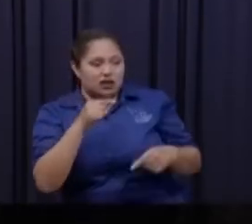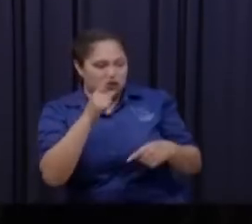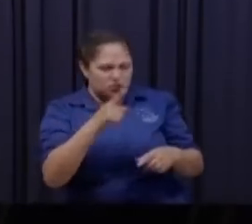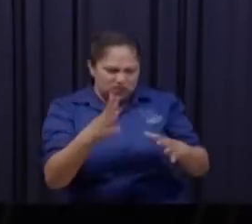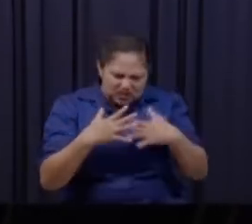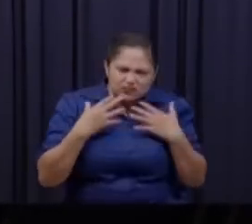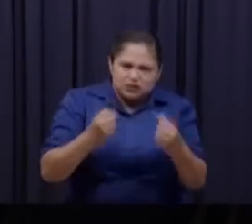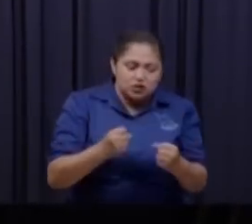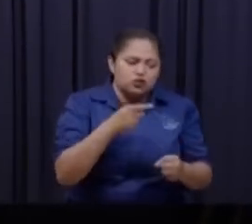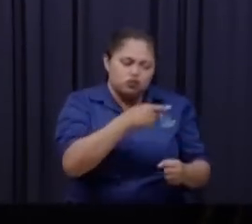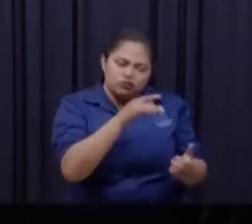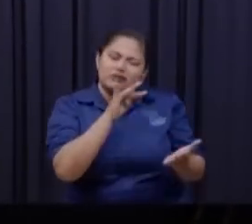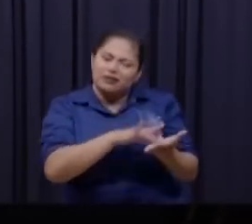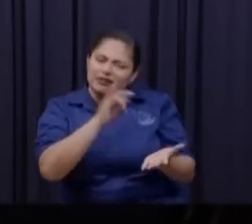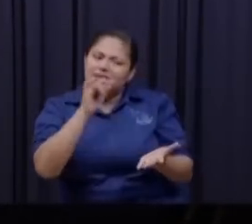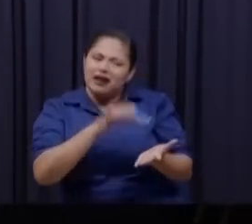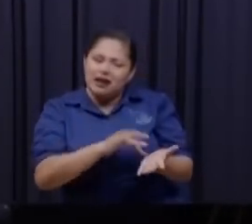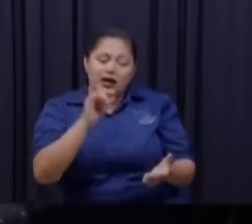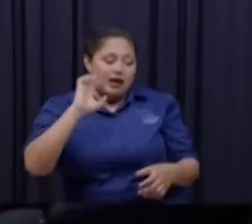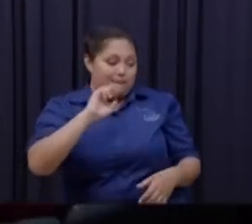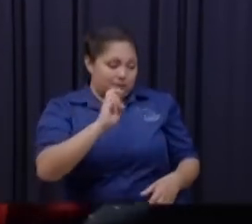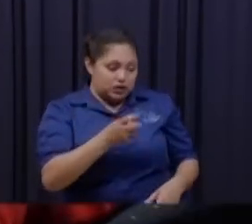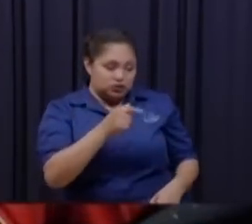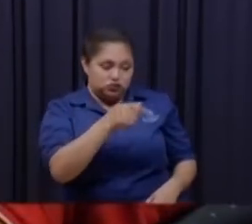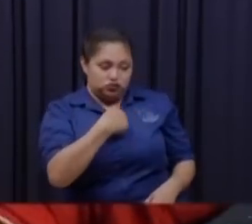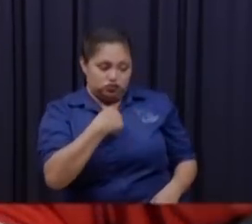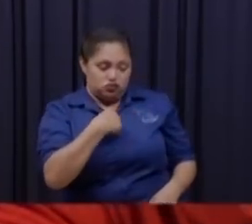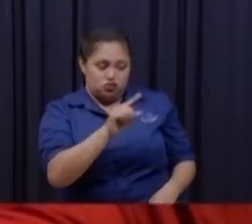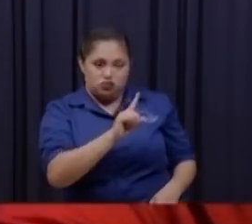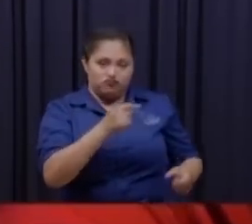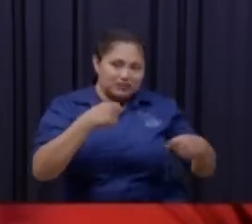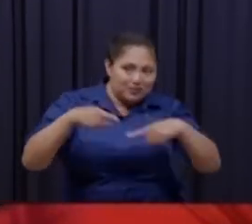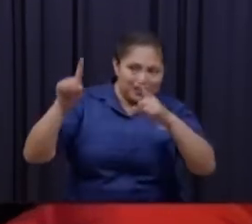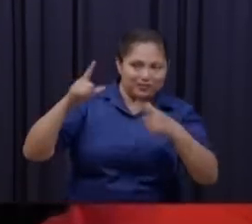esforzabas, procuraste. Por eso no te mando al cupo.